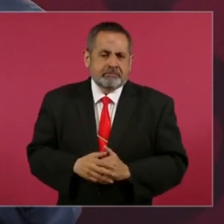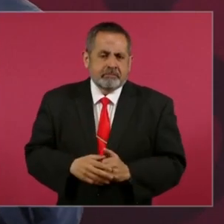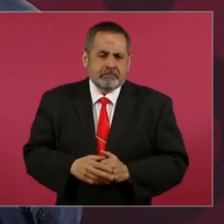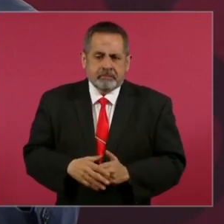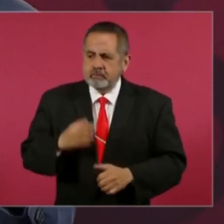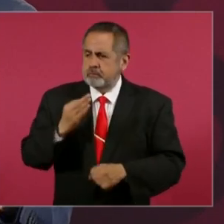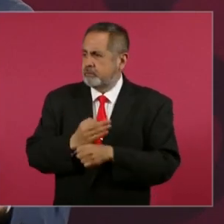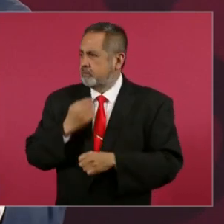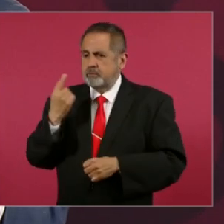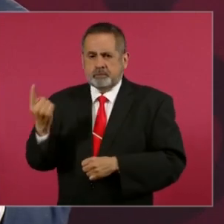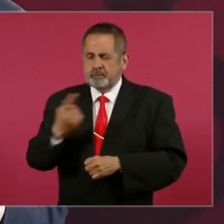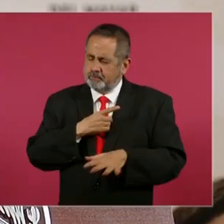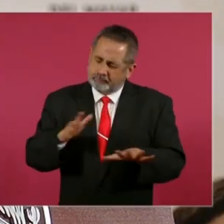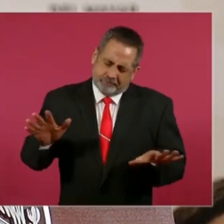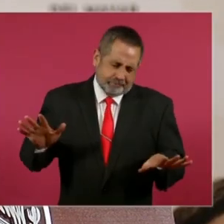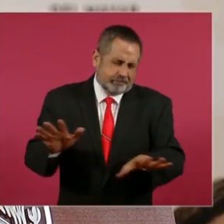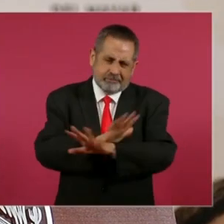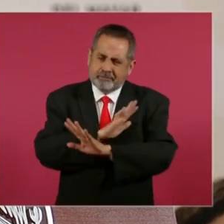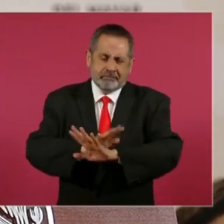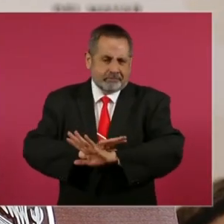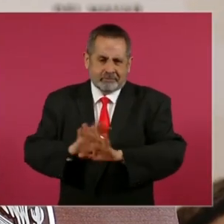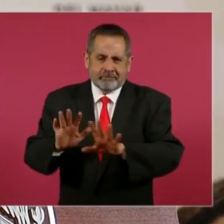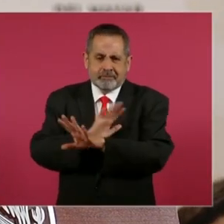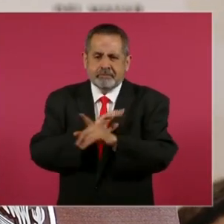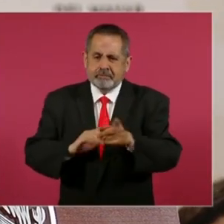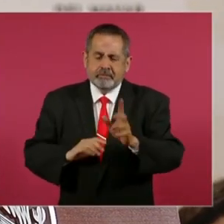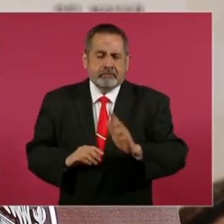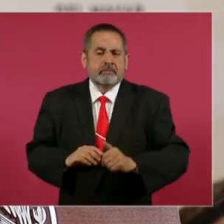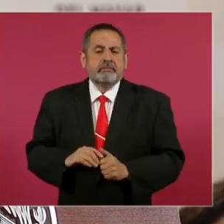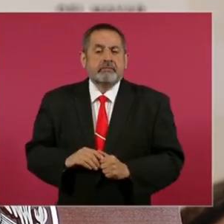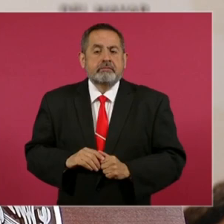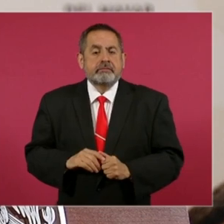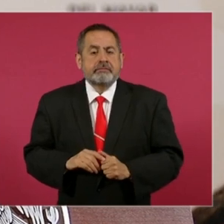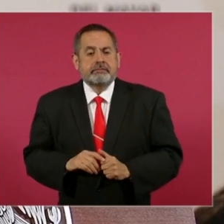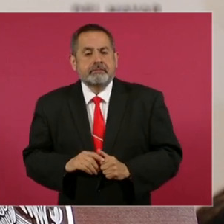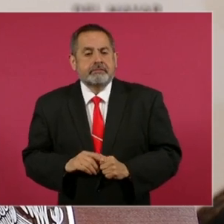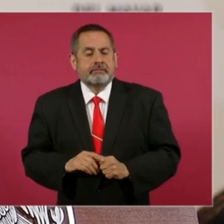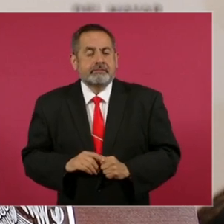están cambiando las cosas en el país. Antes